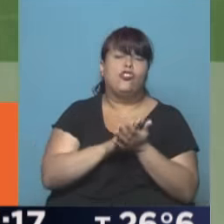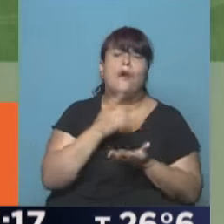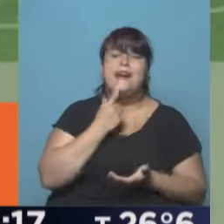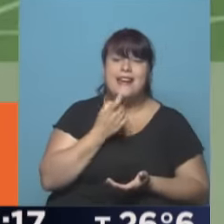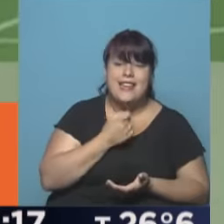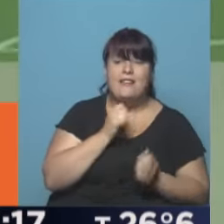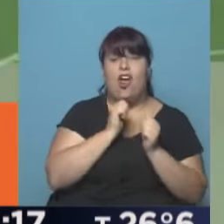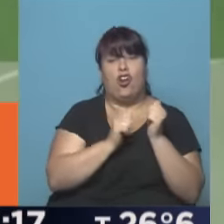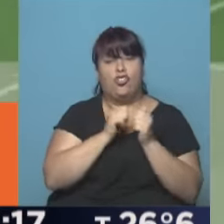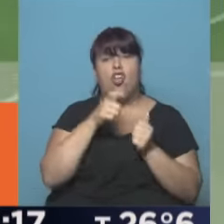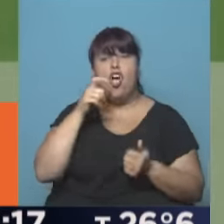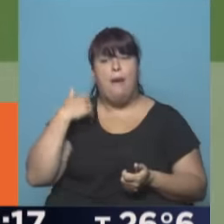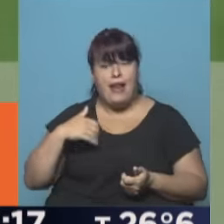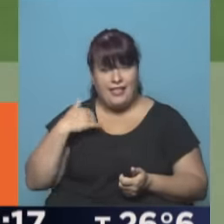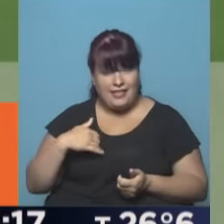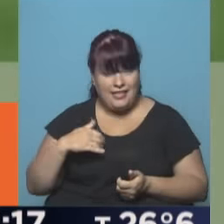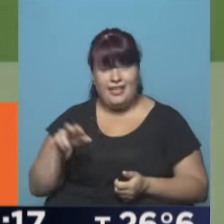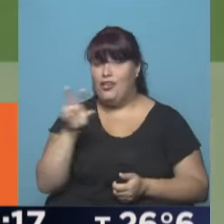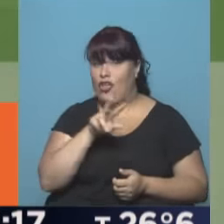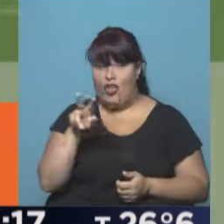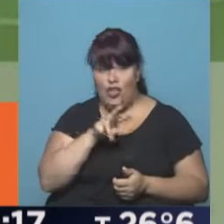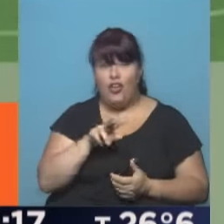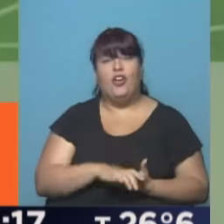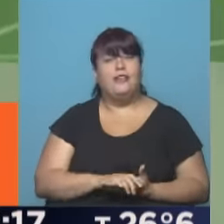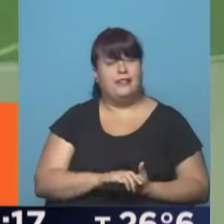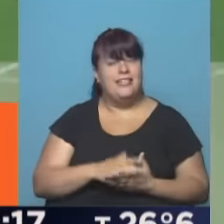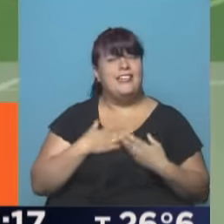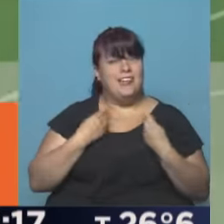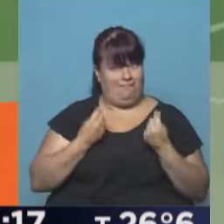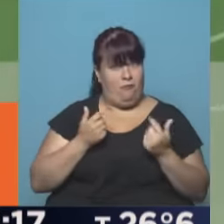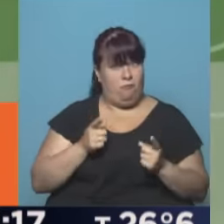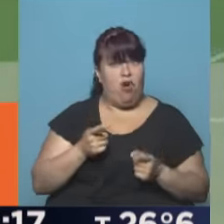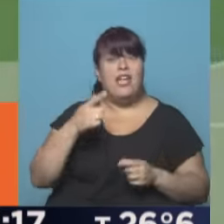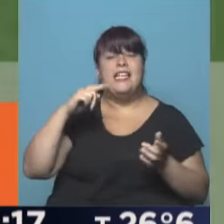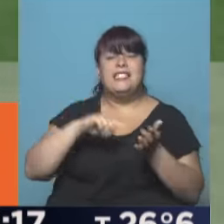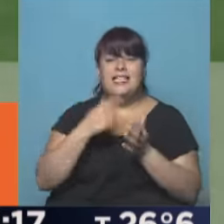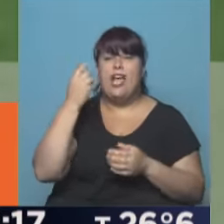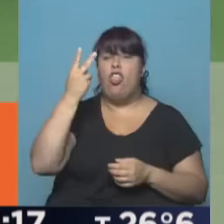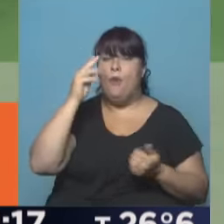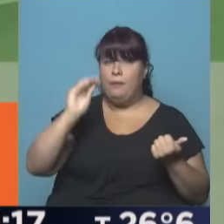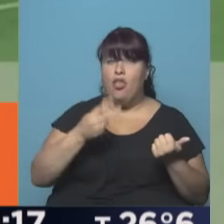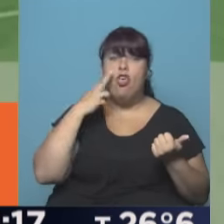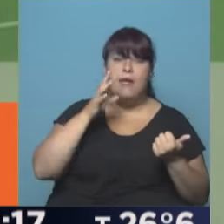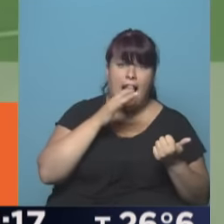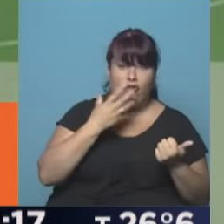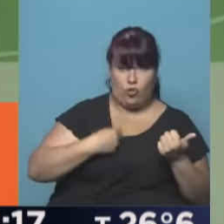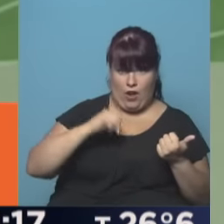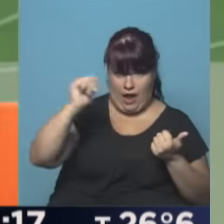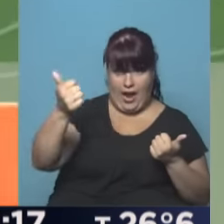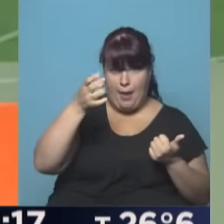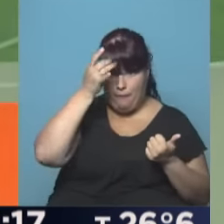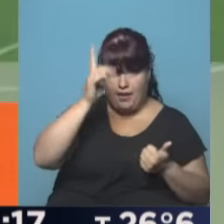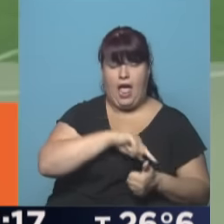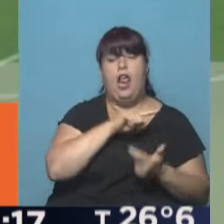River y a Central de Copa Argentina, a ellos les suena. ¿Por qué? Central perdió dos finales, 2014 con Huracán por